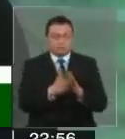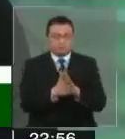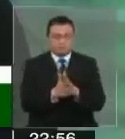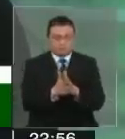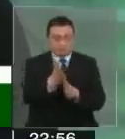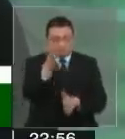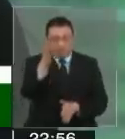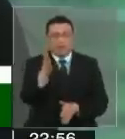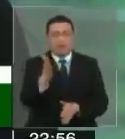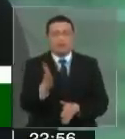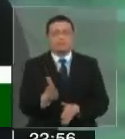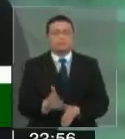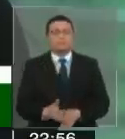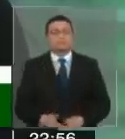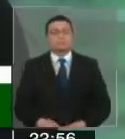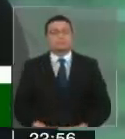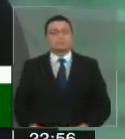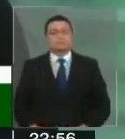y vaya.